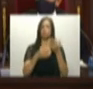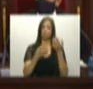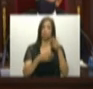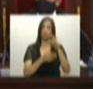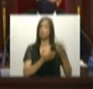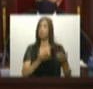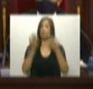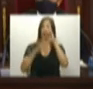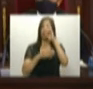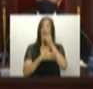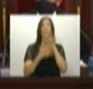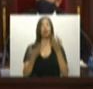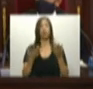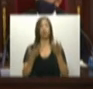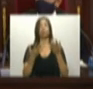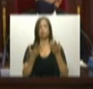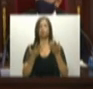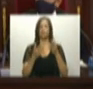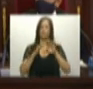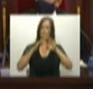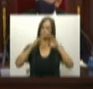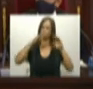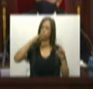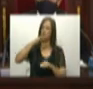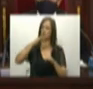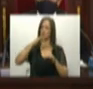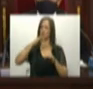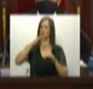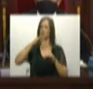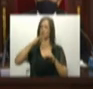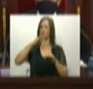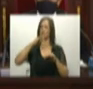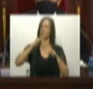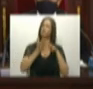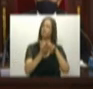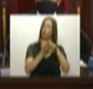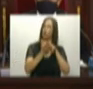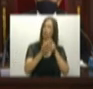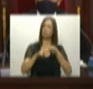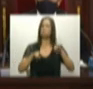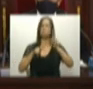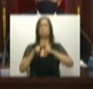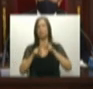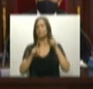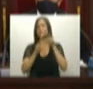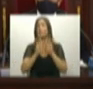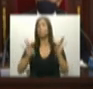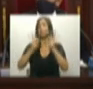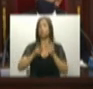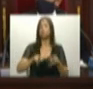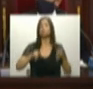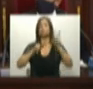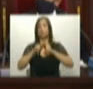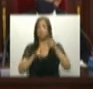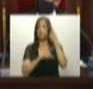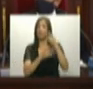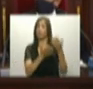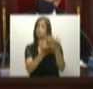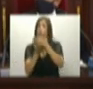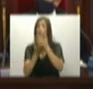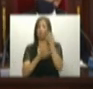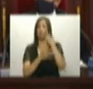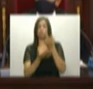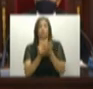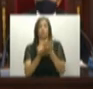buscaba eliminar diecisiete instituciones y esa fue parte de narrativa de Luis abinader cuando aspiraba celedonio expectativas en este